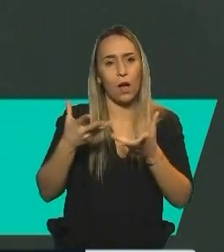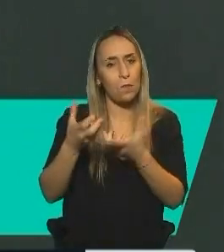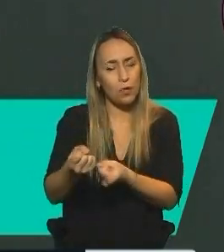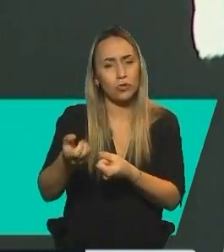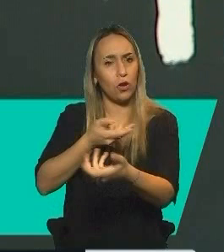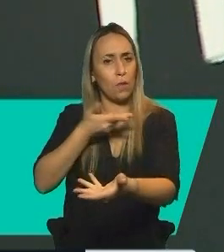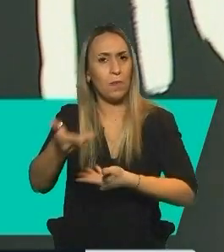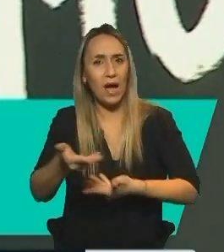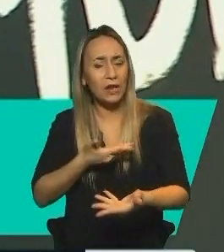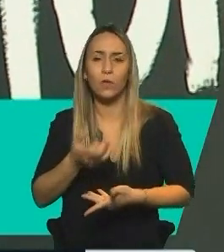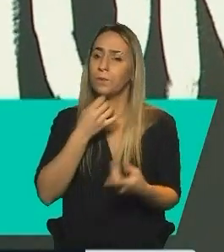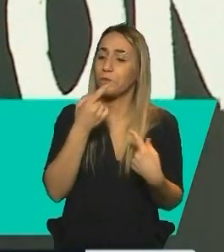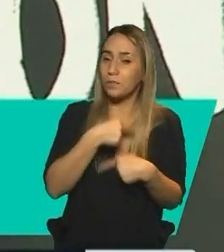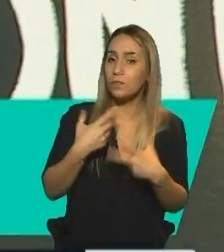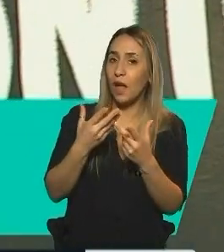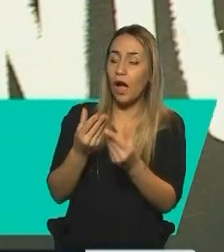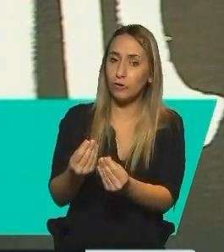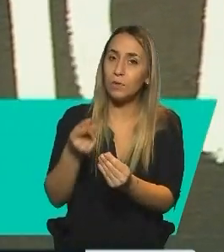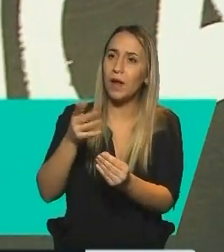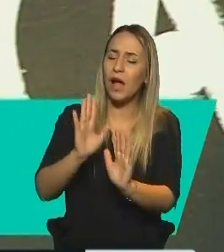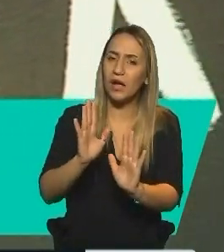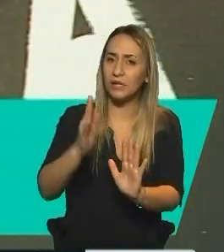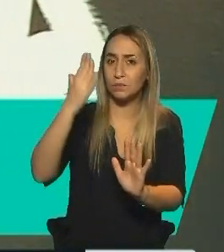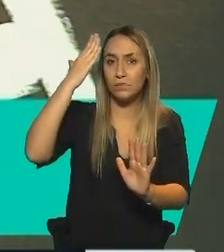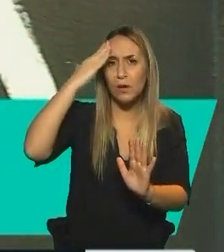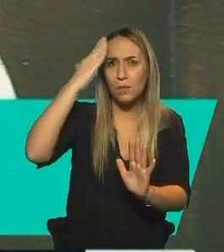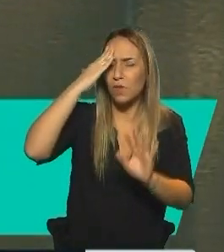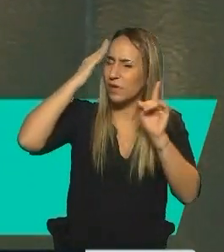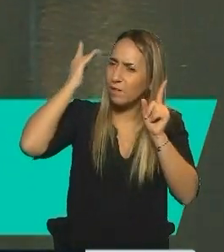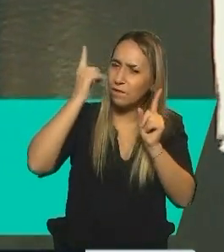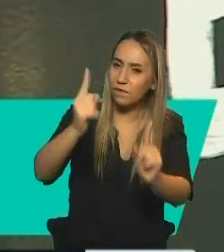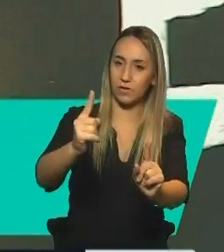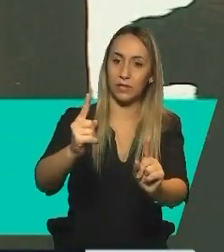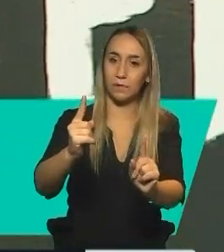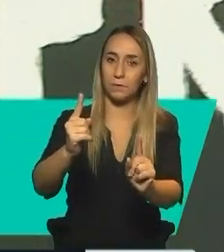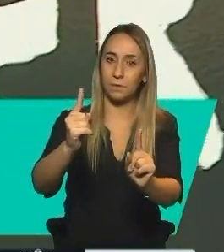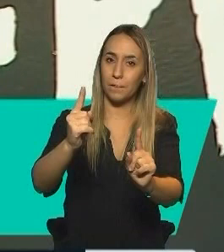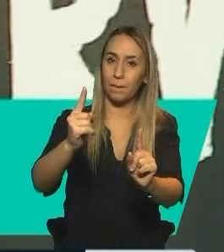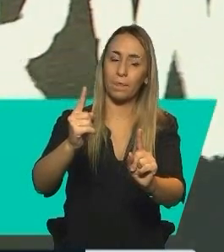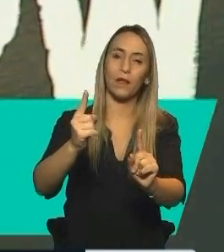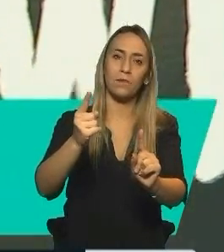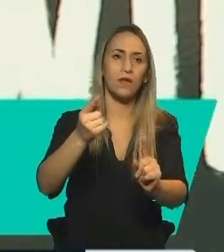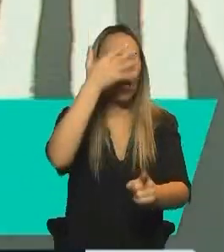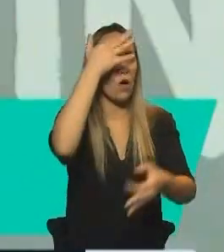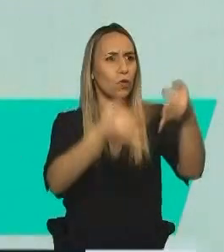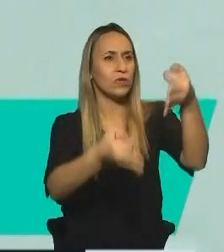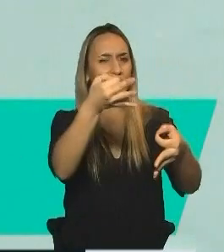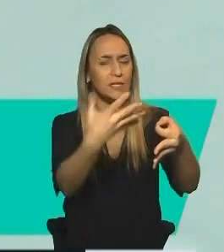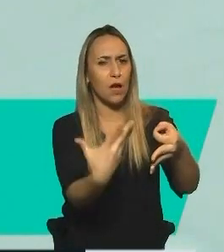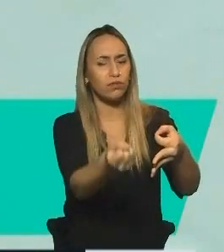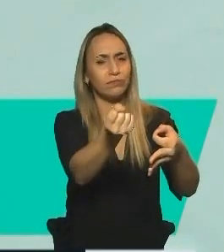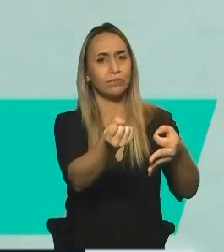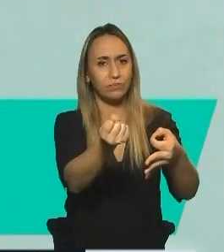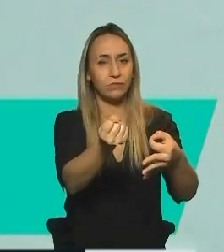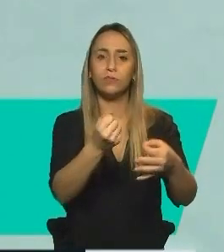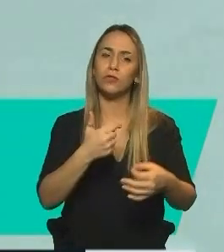lo que pueda ayudar para que la memoria exista, para que la justicia exista.